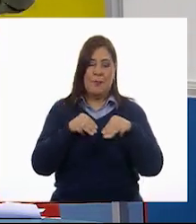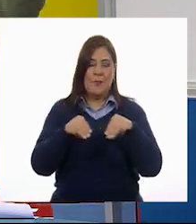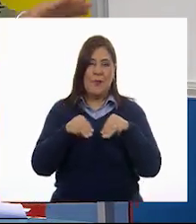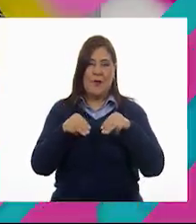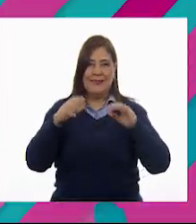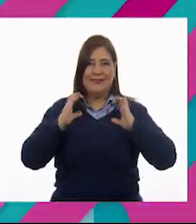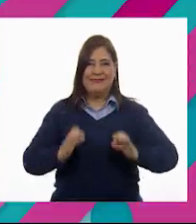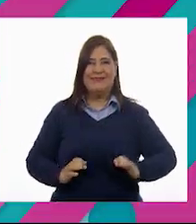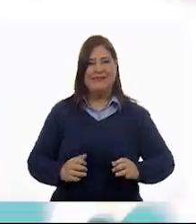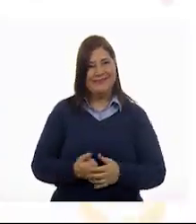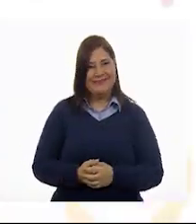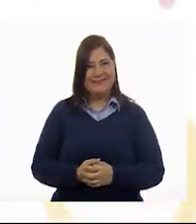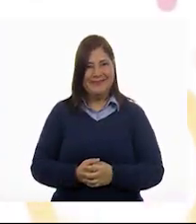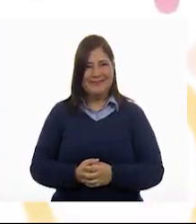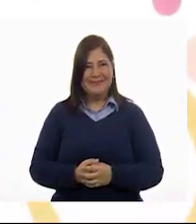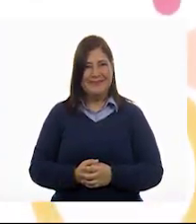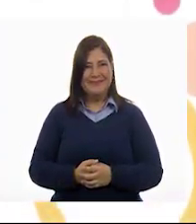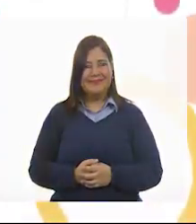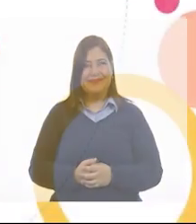poco.